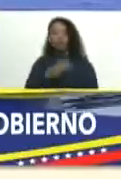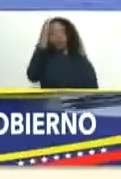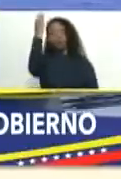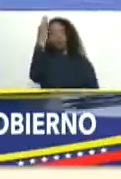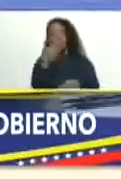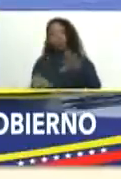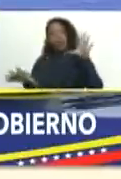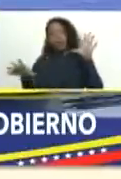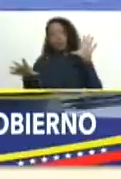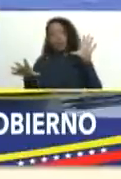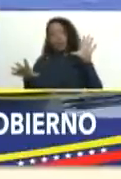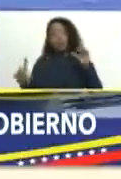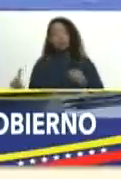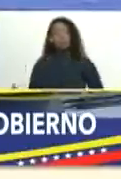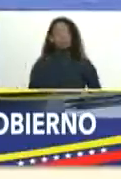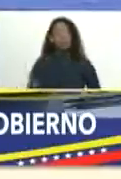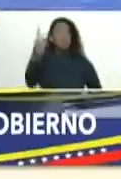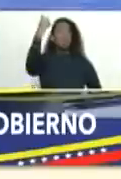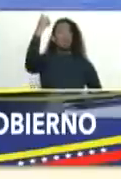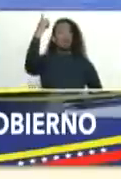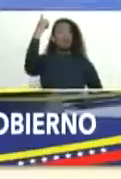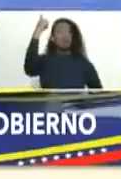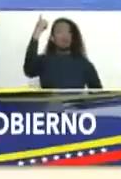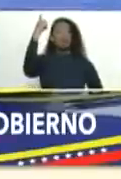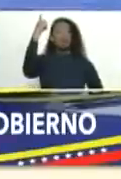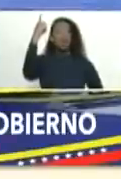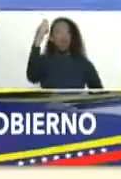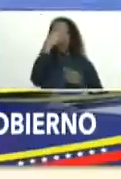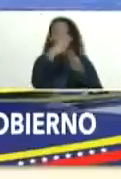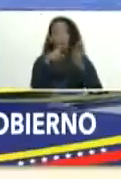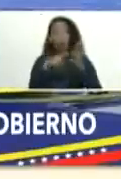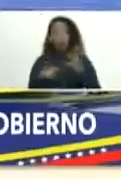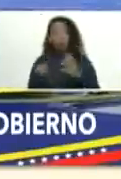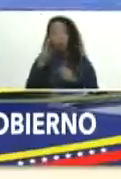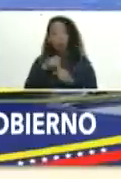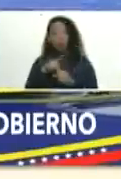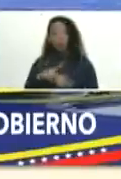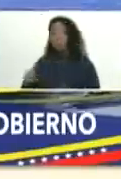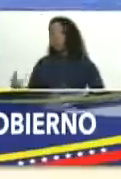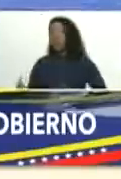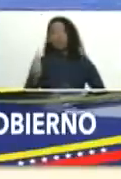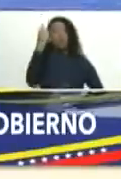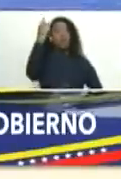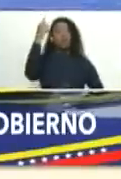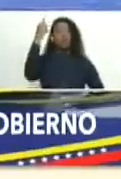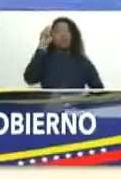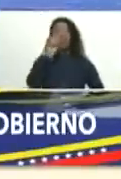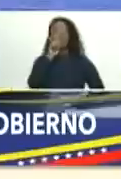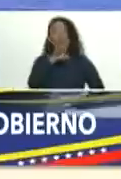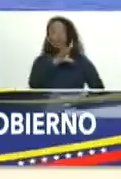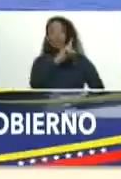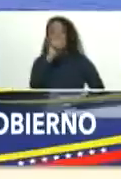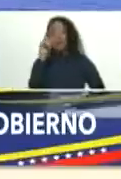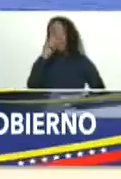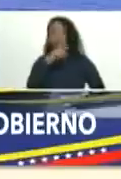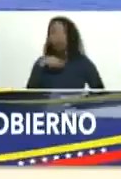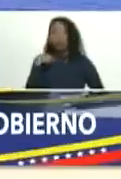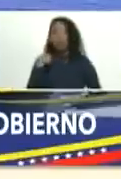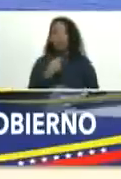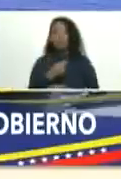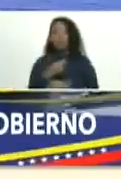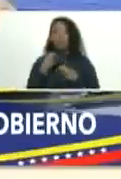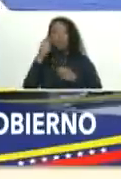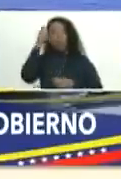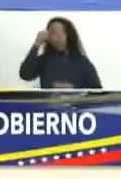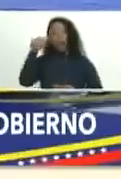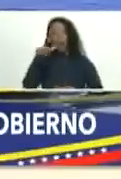afortunadamente, donde por primera vez los ingentes recursos petroleros, por primera vez en la historia de 100 años, se invirtieron para que el